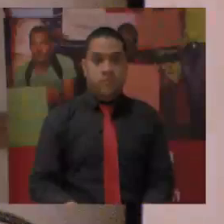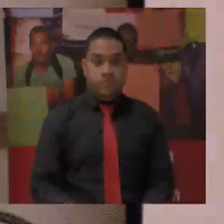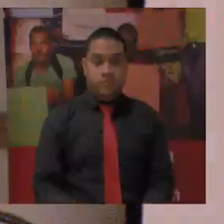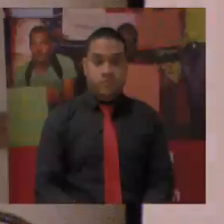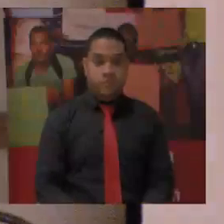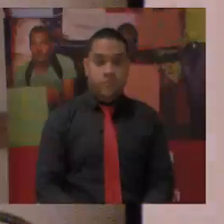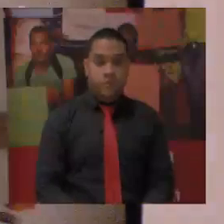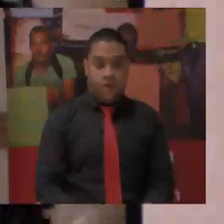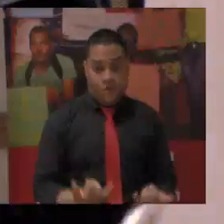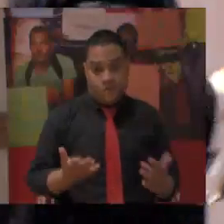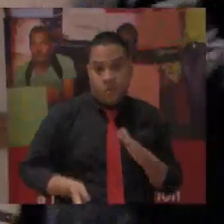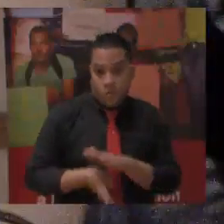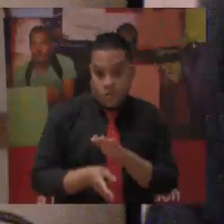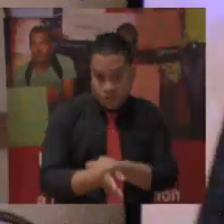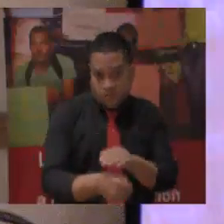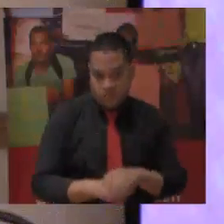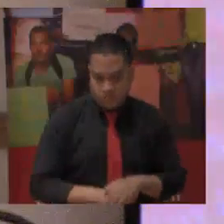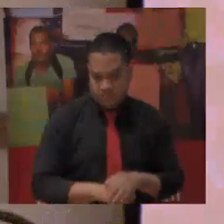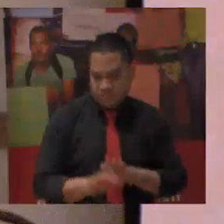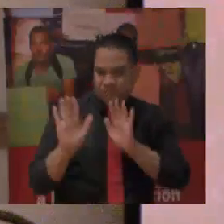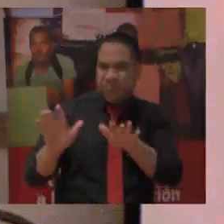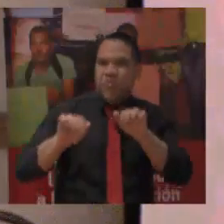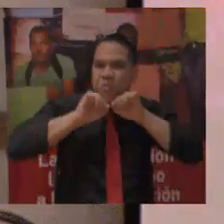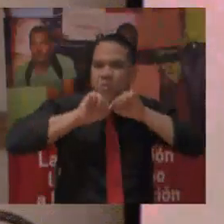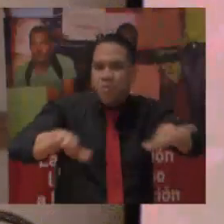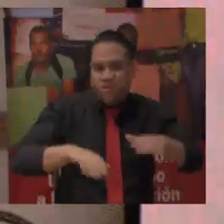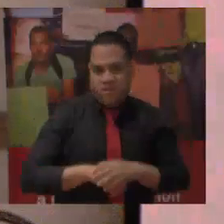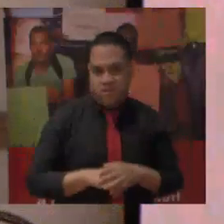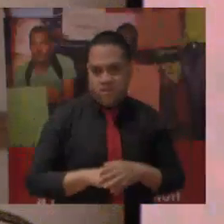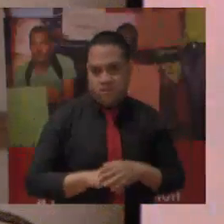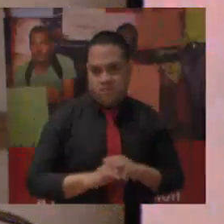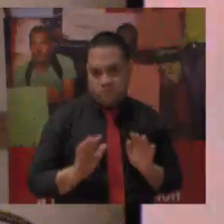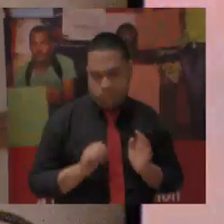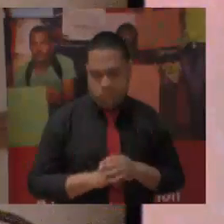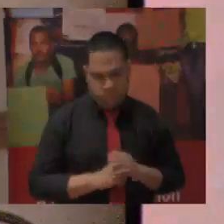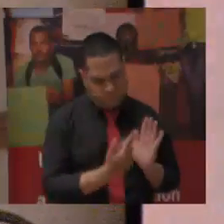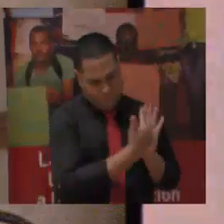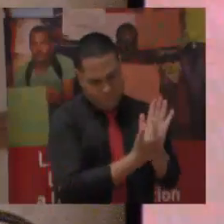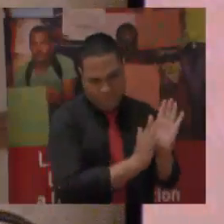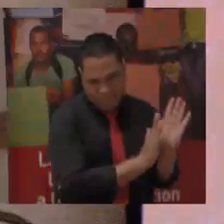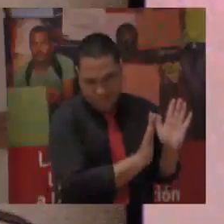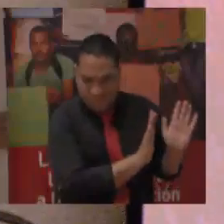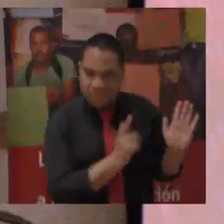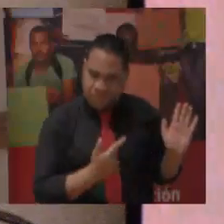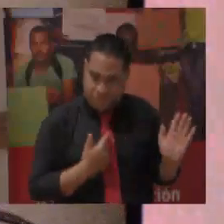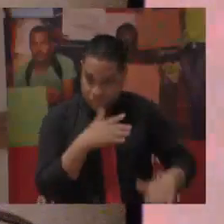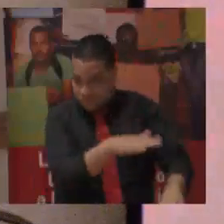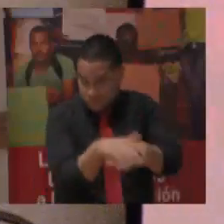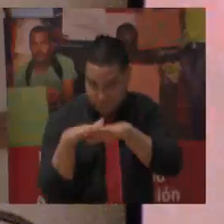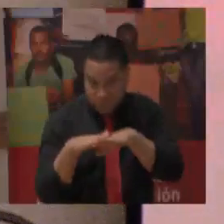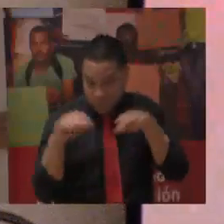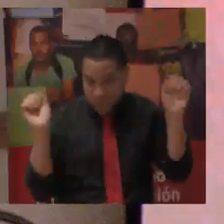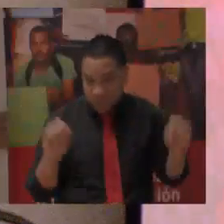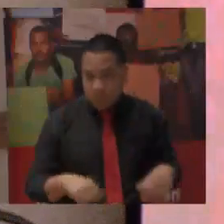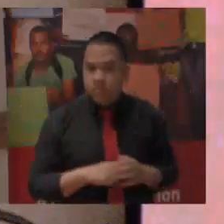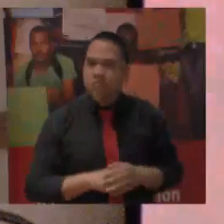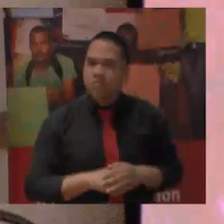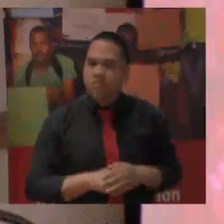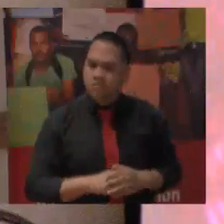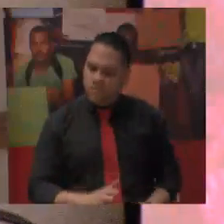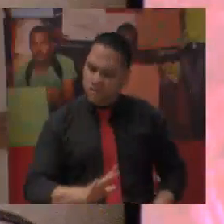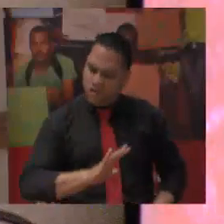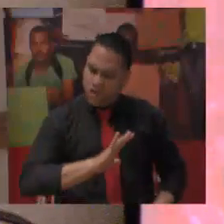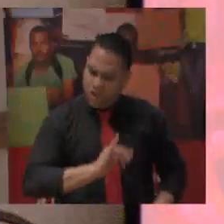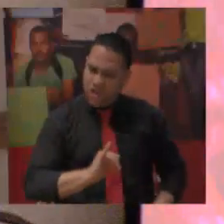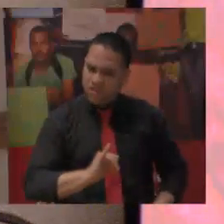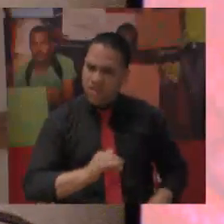Bueno, vamos a seguir. Esto desde lo público. Yo sí quiero salirme un momentico del libreto y como es nacional, puedo decirles que Cali